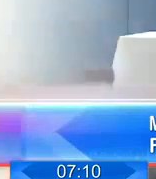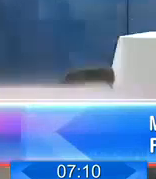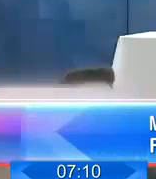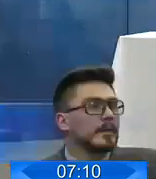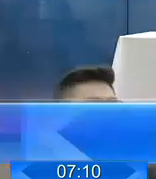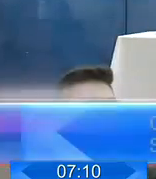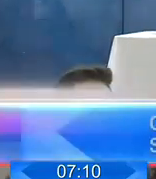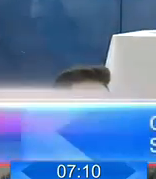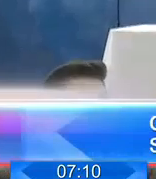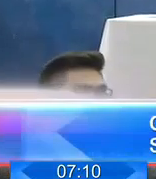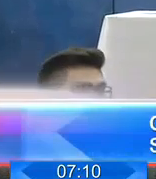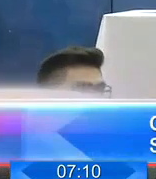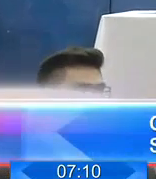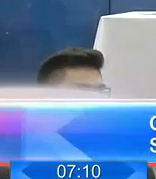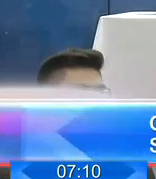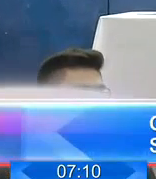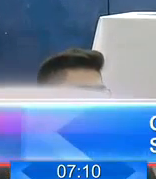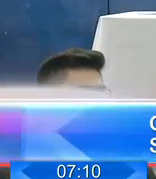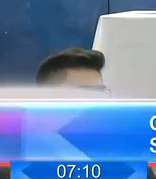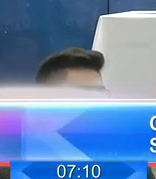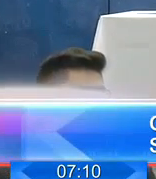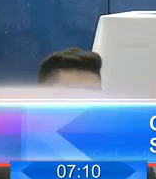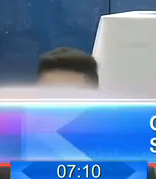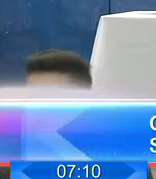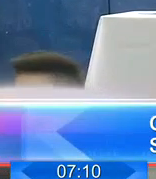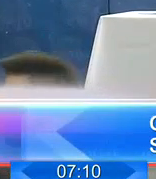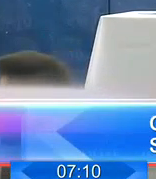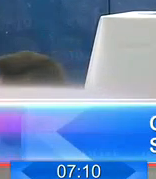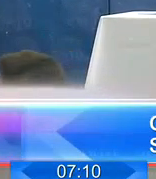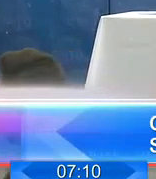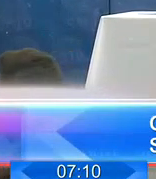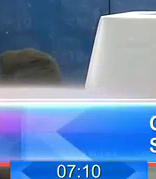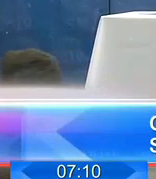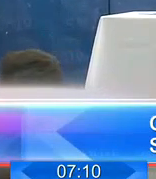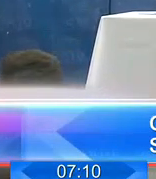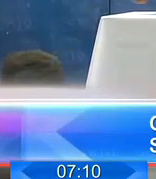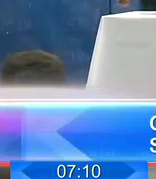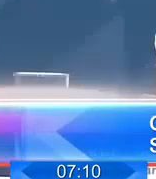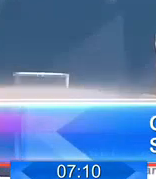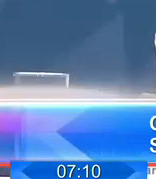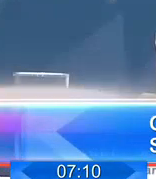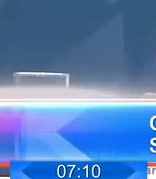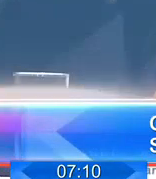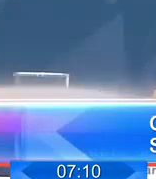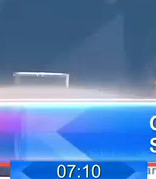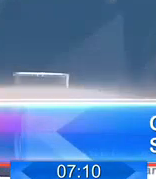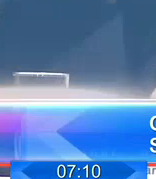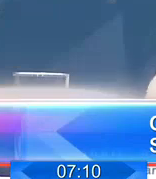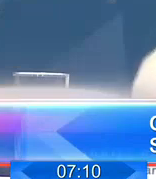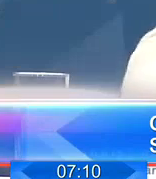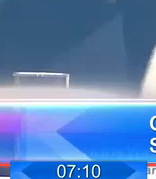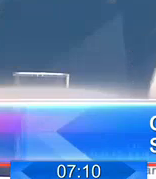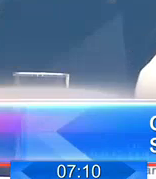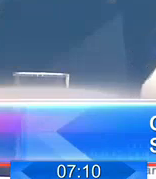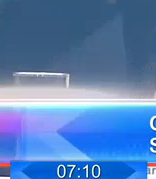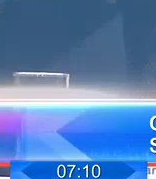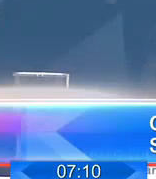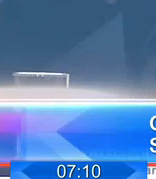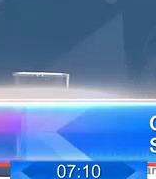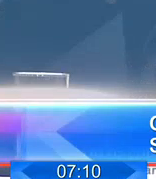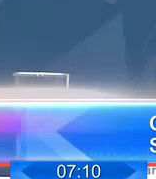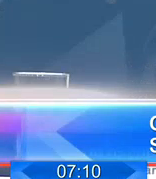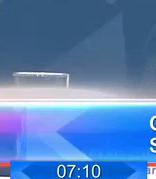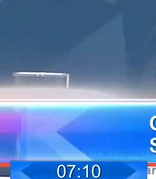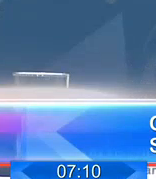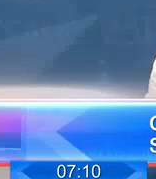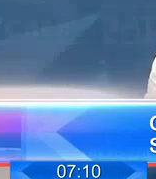de 82 mil candidatos participan en las elecciones seccionales de marzo. Según dicen, el cronograma electoral se cumple con